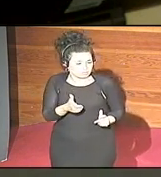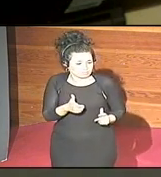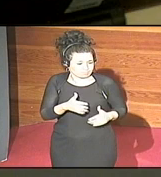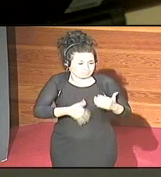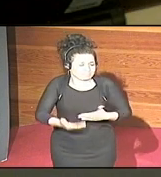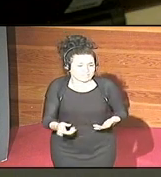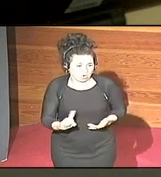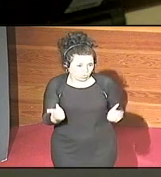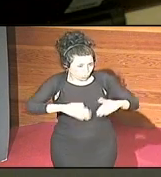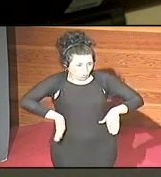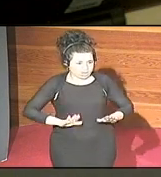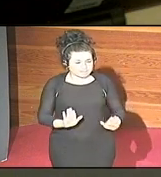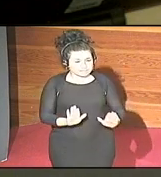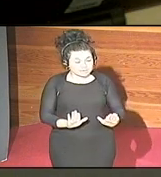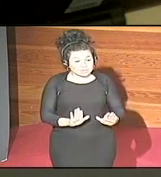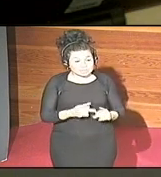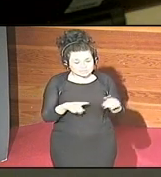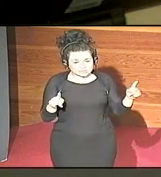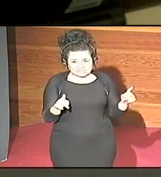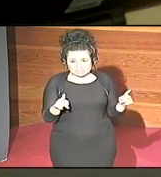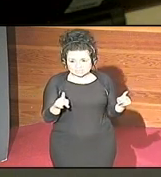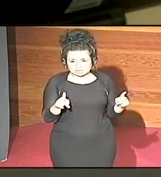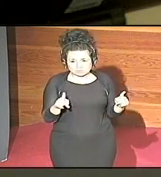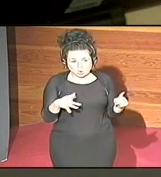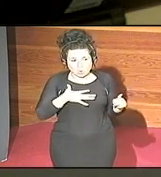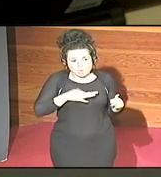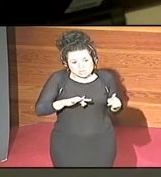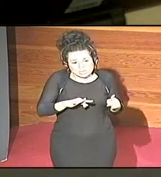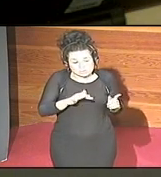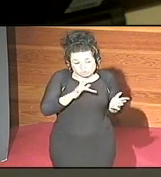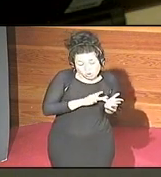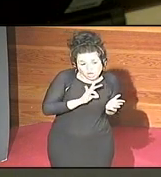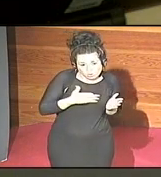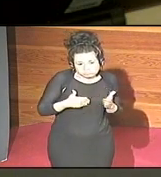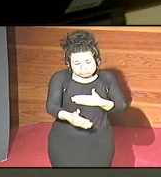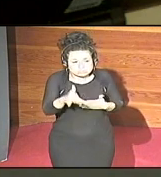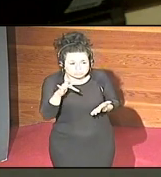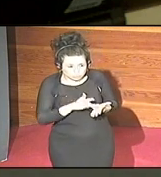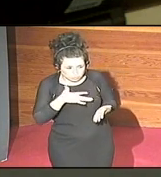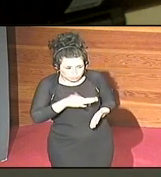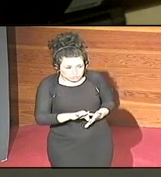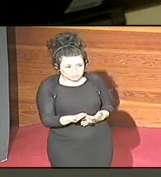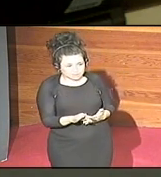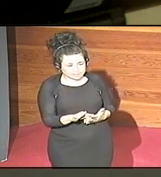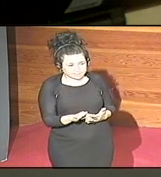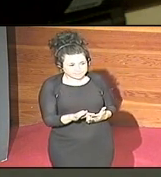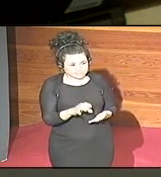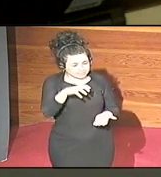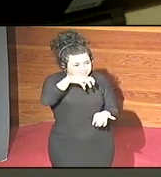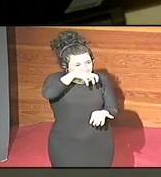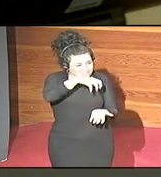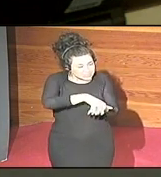Otra cosa es lo que está pasando o podría pasar en Zaporizhia, en la central nuclear,